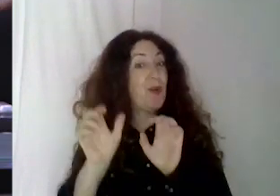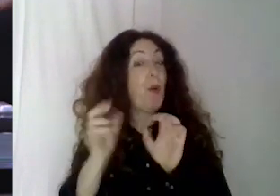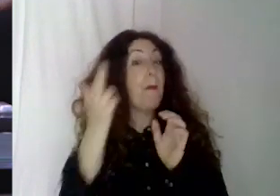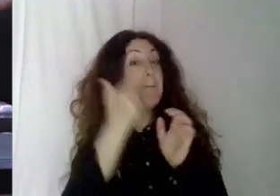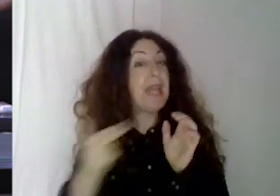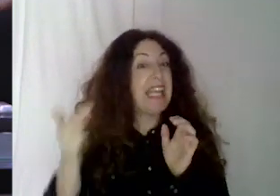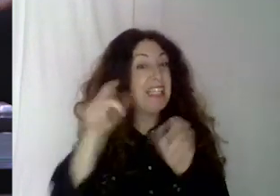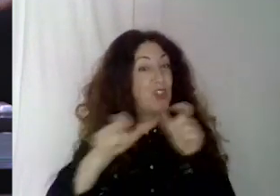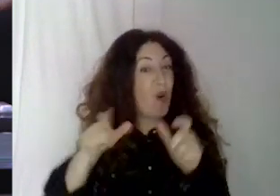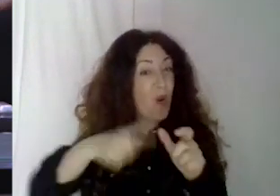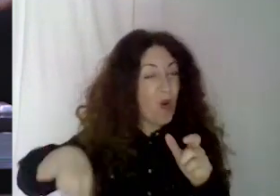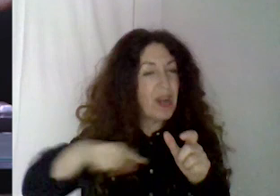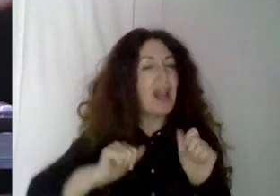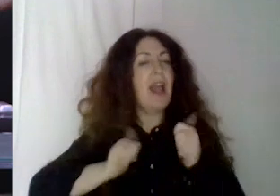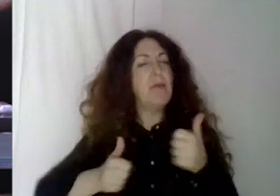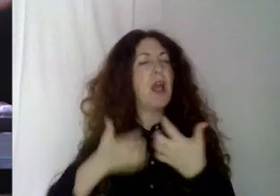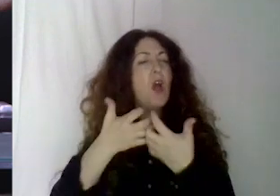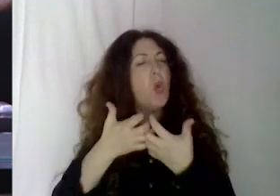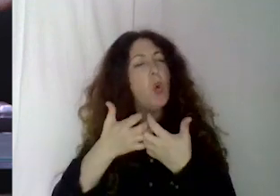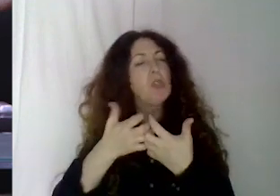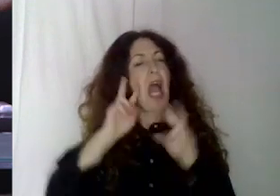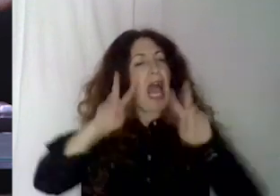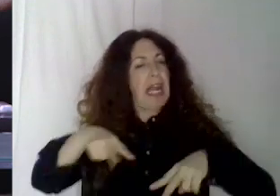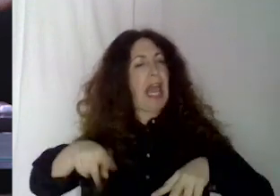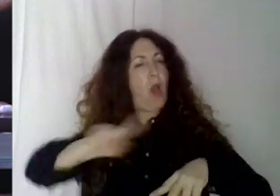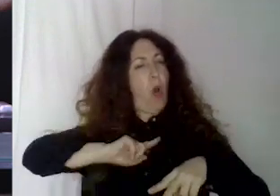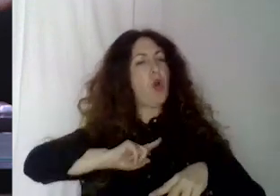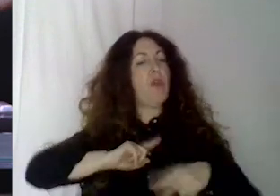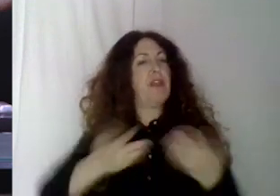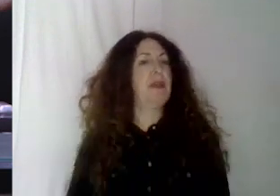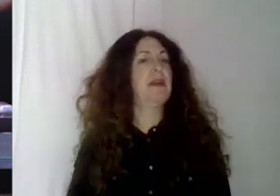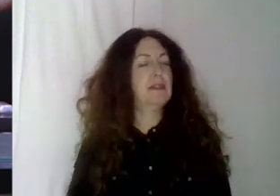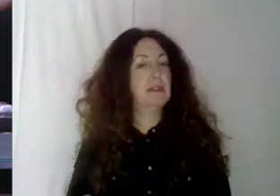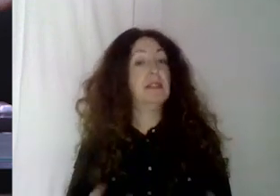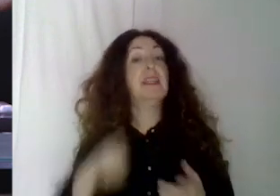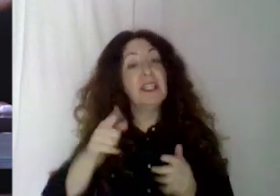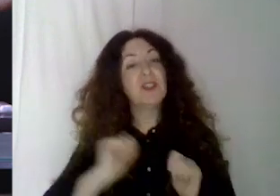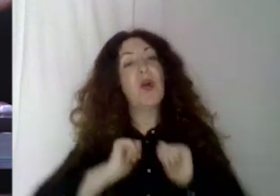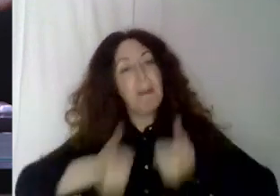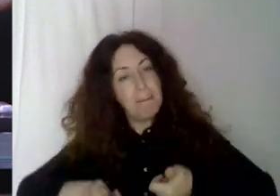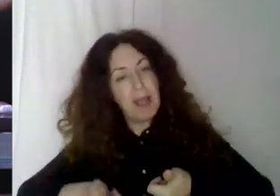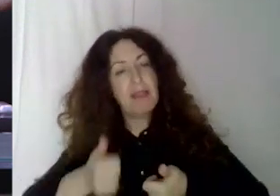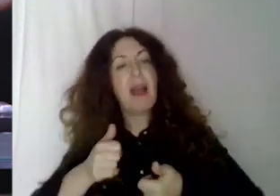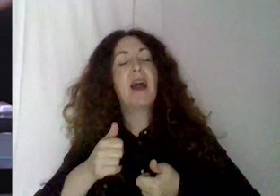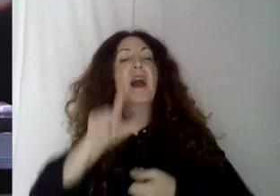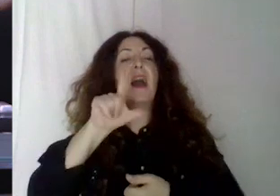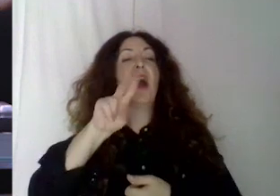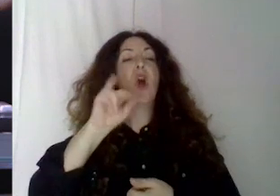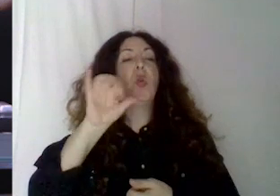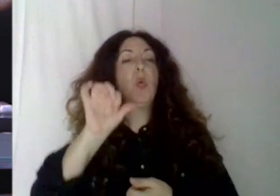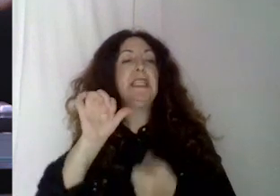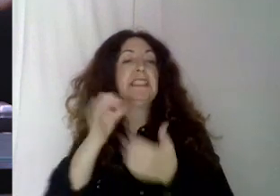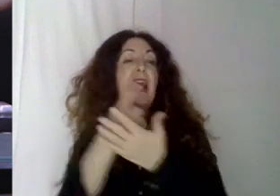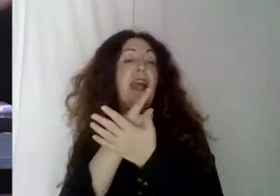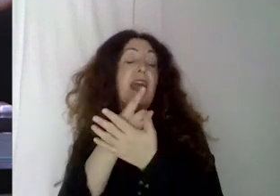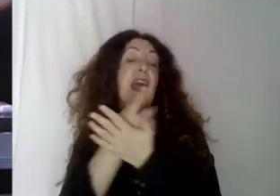ningún morbo ni ningún interés especial. Y efectivamente, era tan listo que le